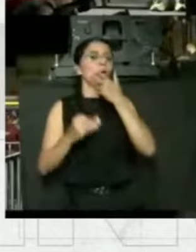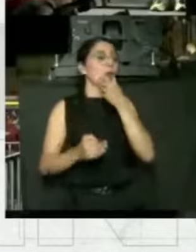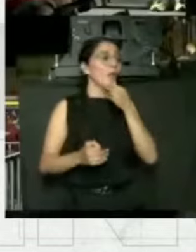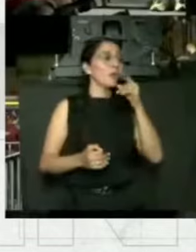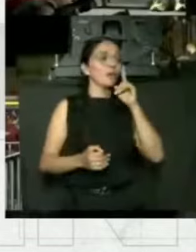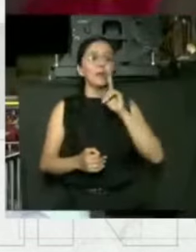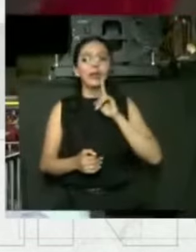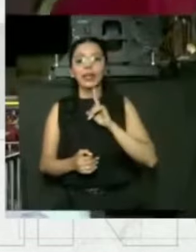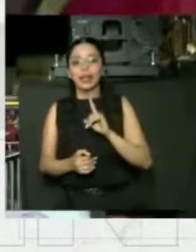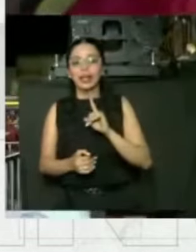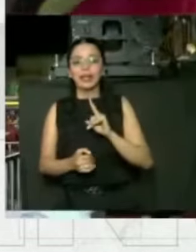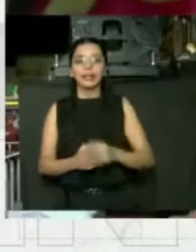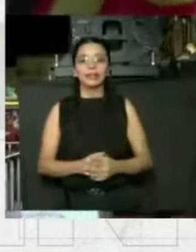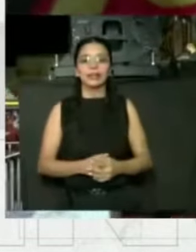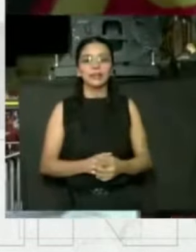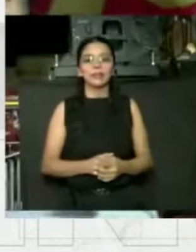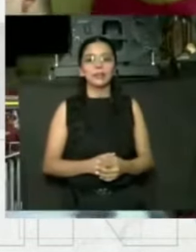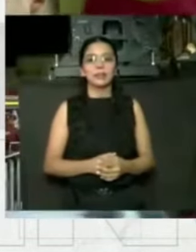todas.